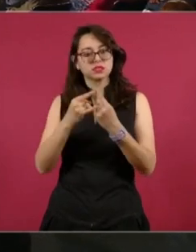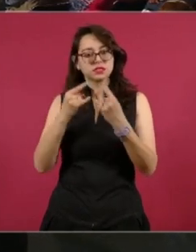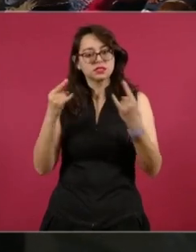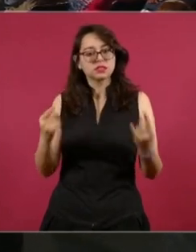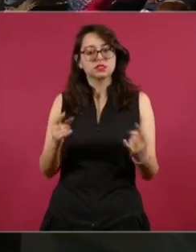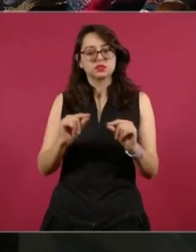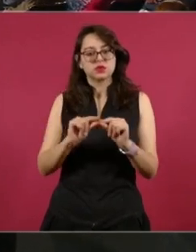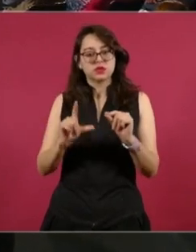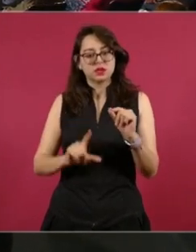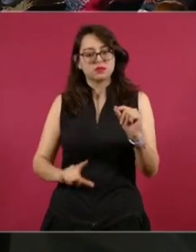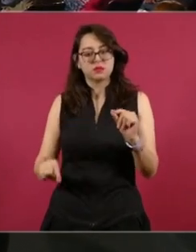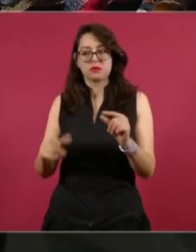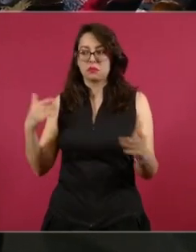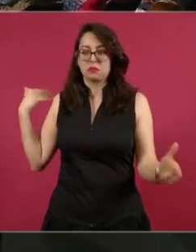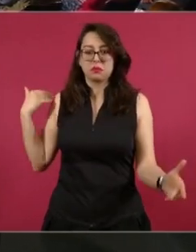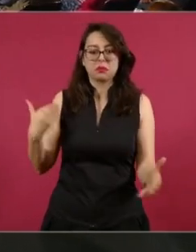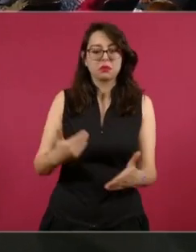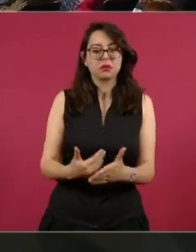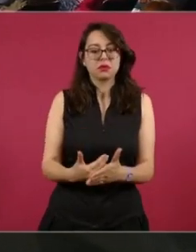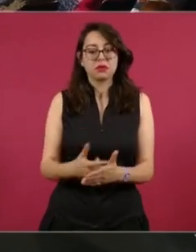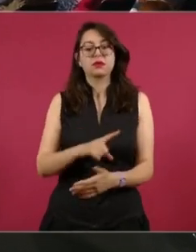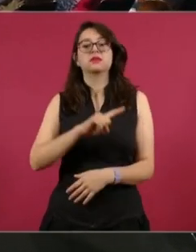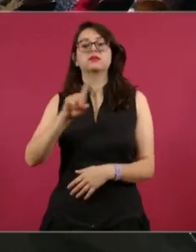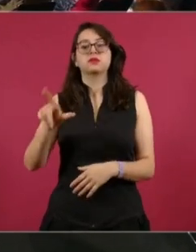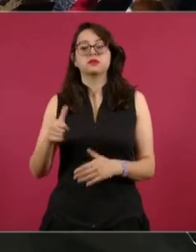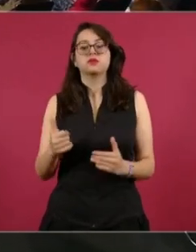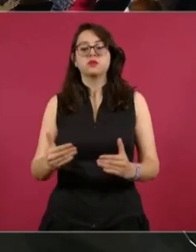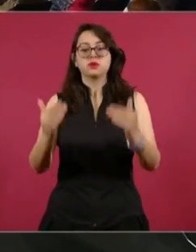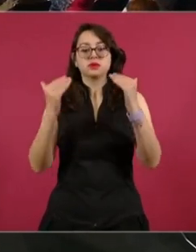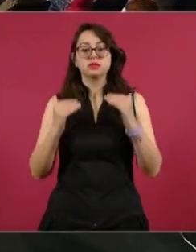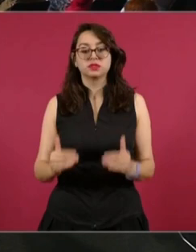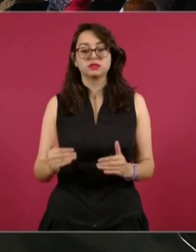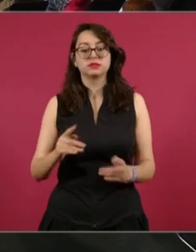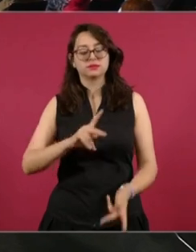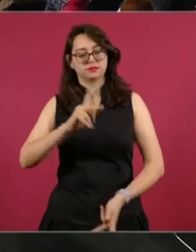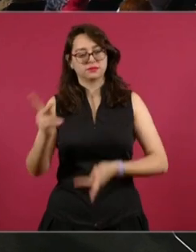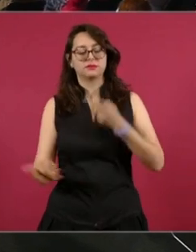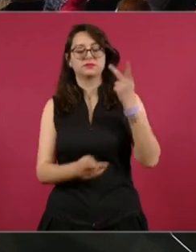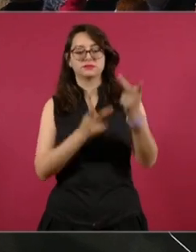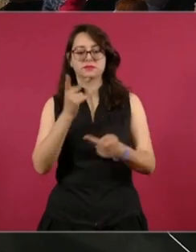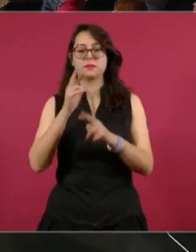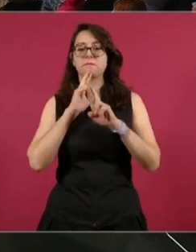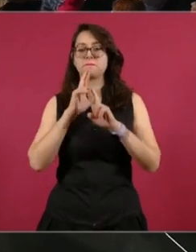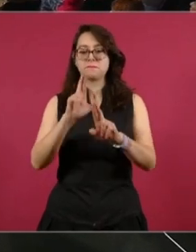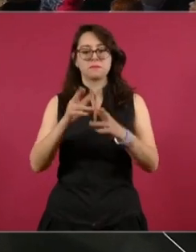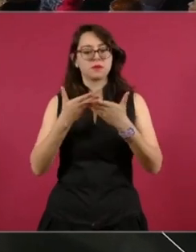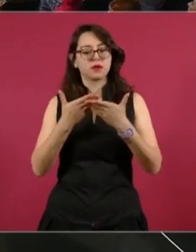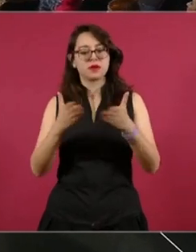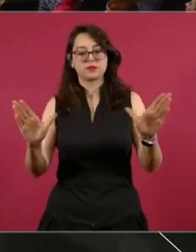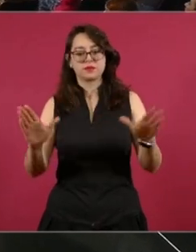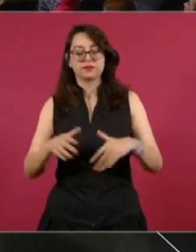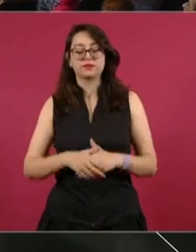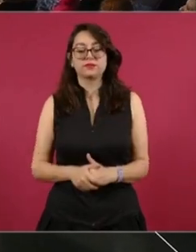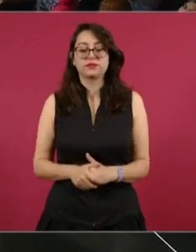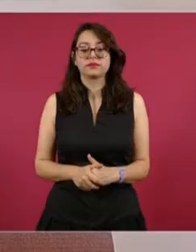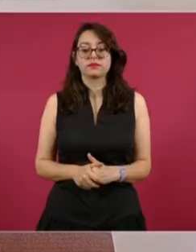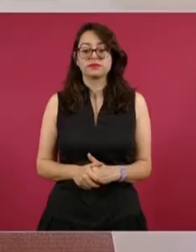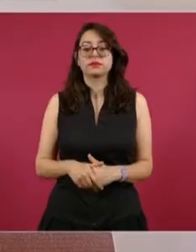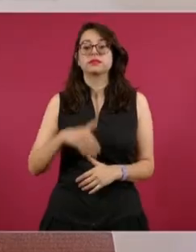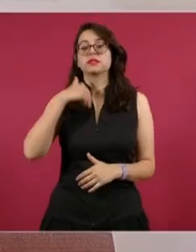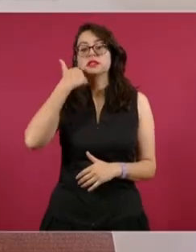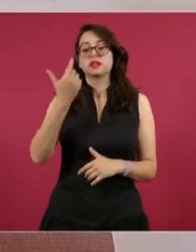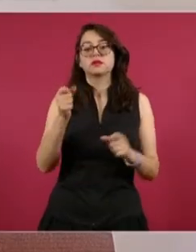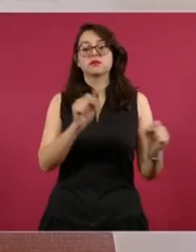vamos adelante con preguntas y respuestas, ¿sí? Agregar nada más lo de la lámina que es